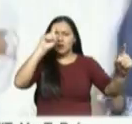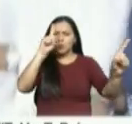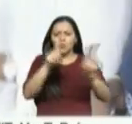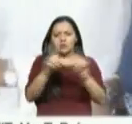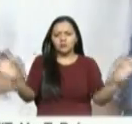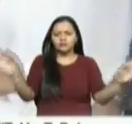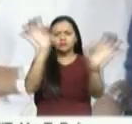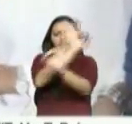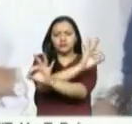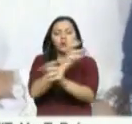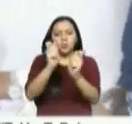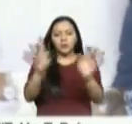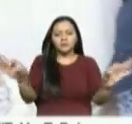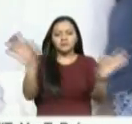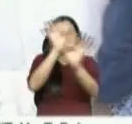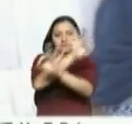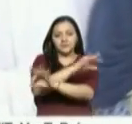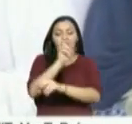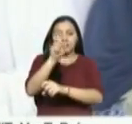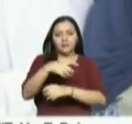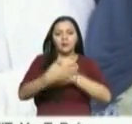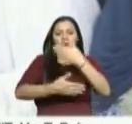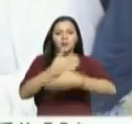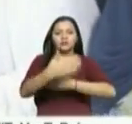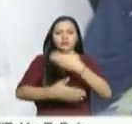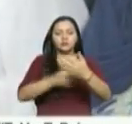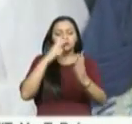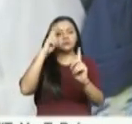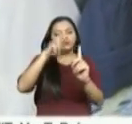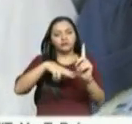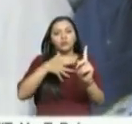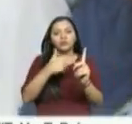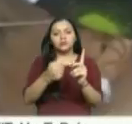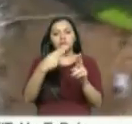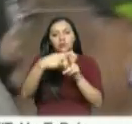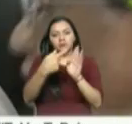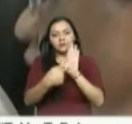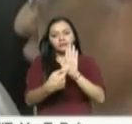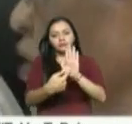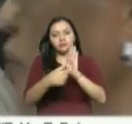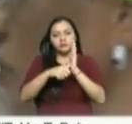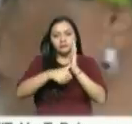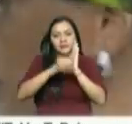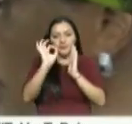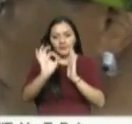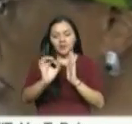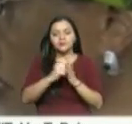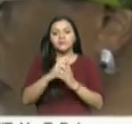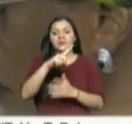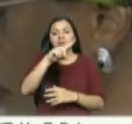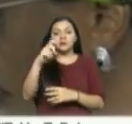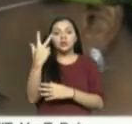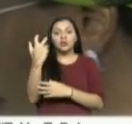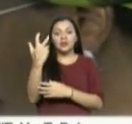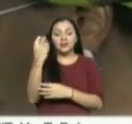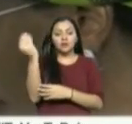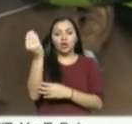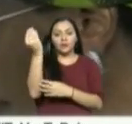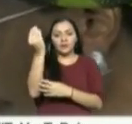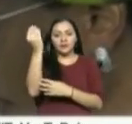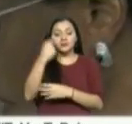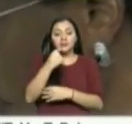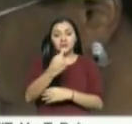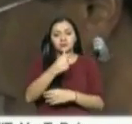pueblos controlados por Boko Haram debe proceder a verificaciones de identidad del ejército. 113 chicas permanecen retenidas de